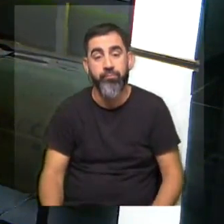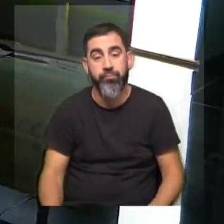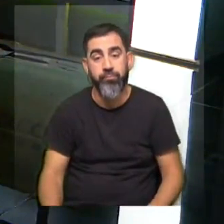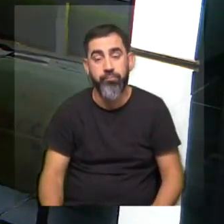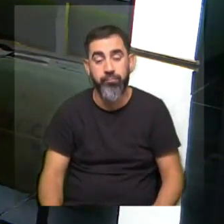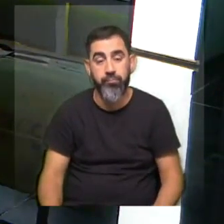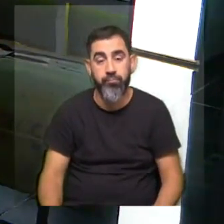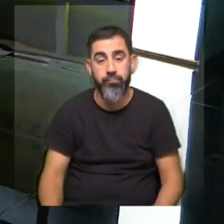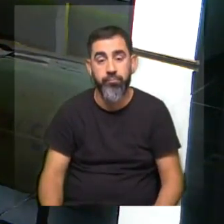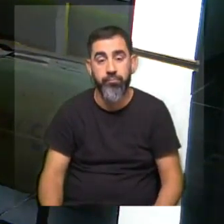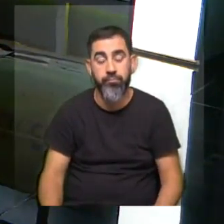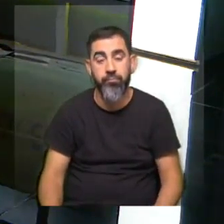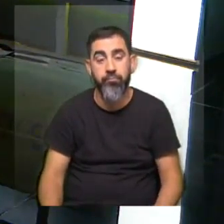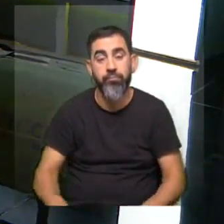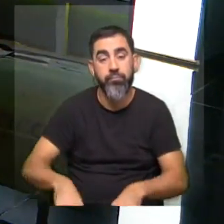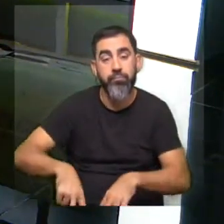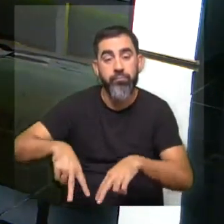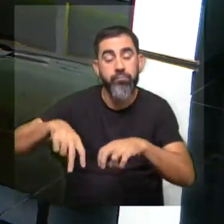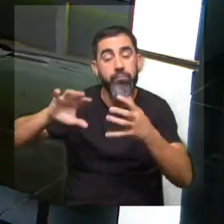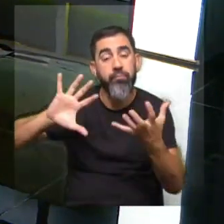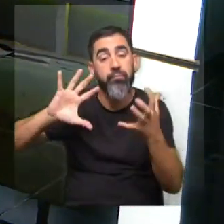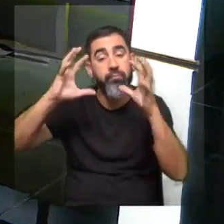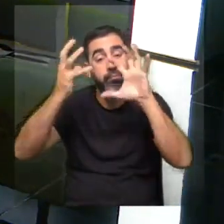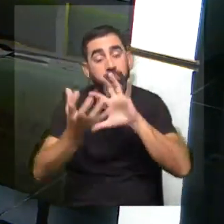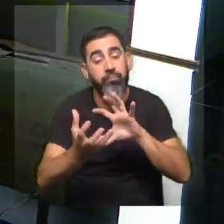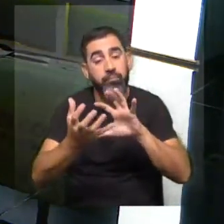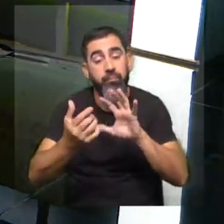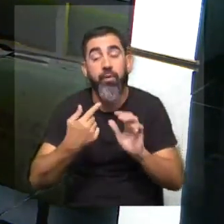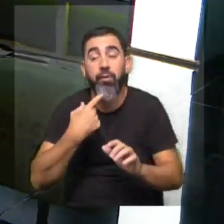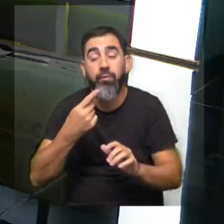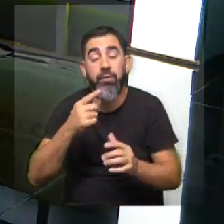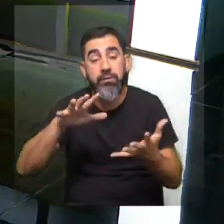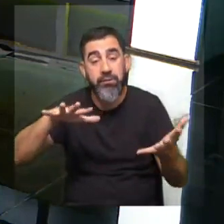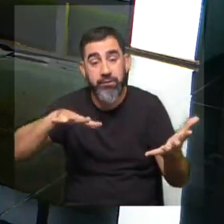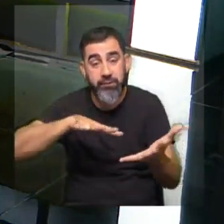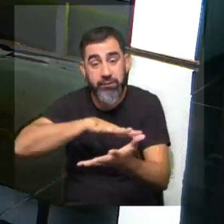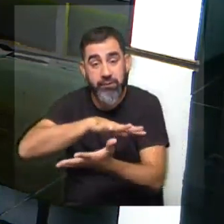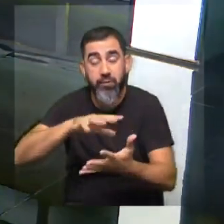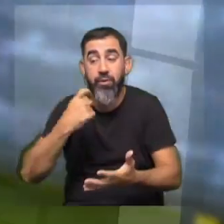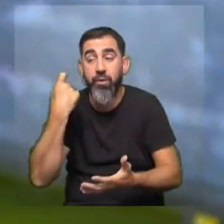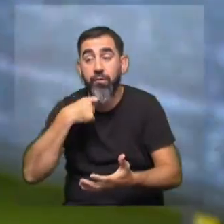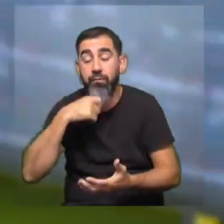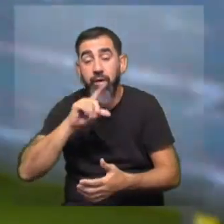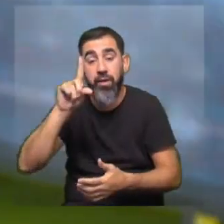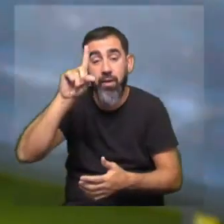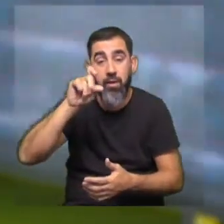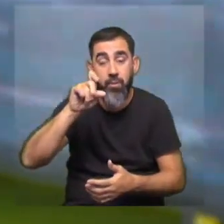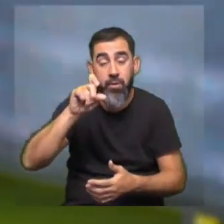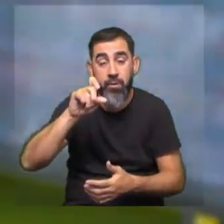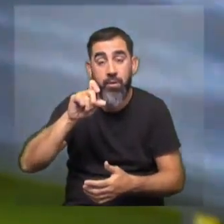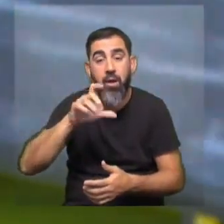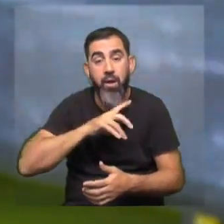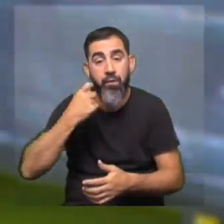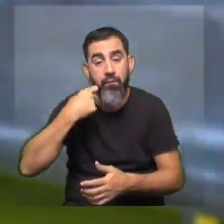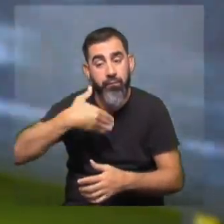nos dice el análisis climático meteorológico es que esta situación de escasez de agua tiene para unos